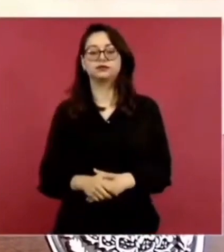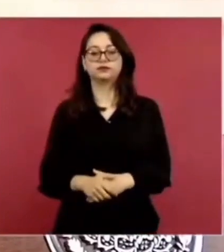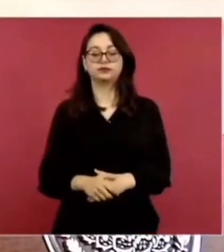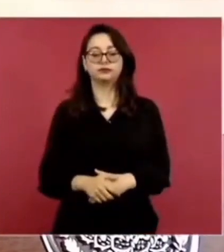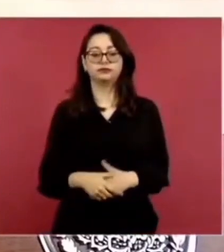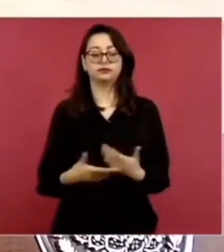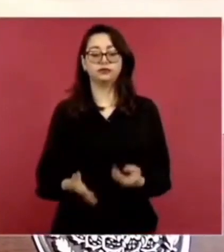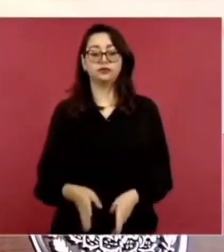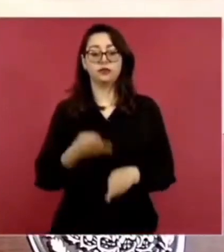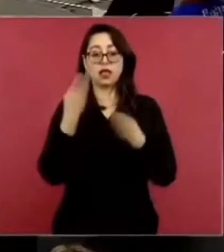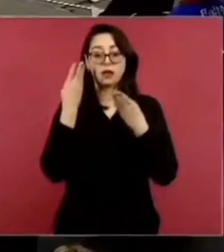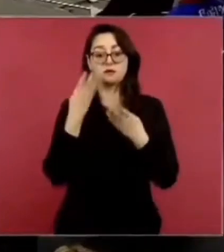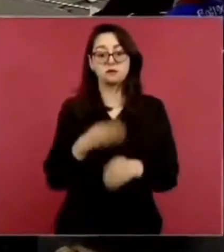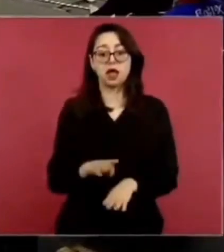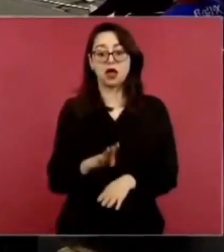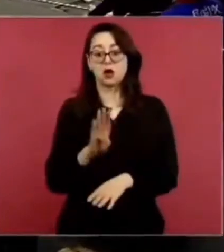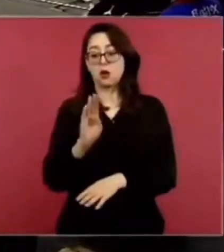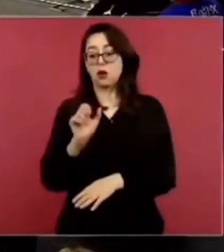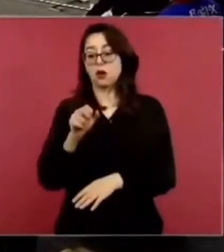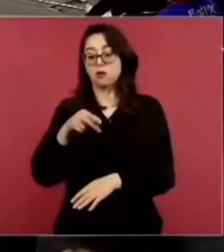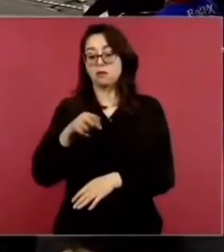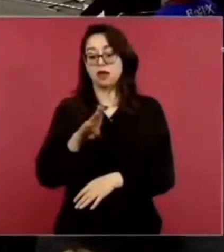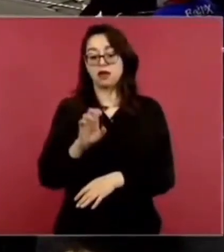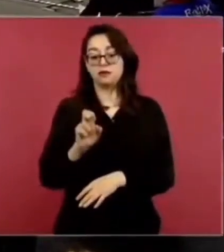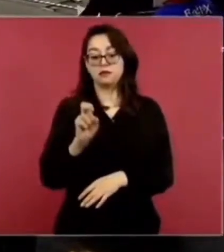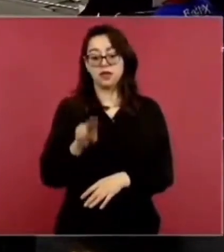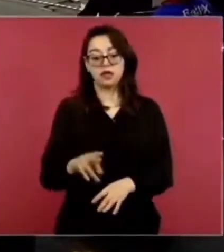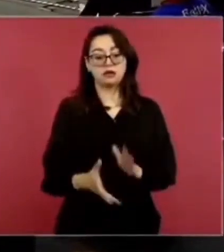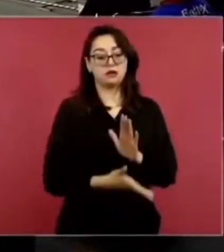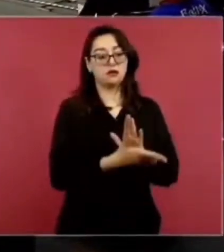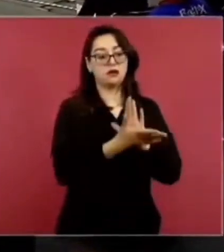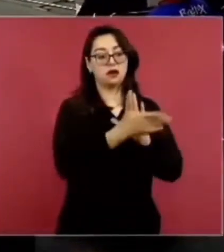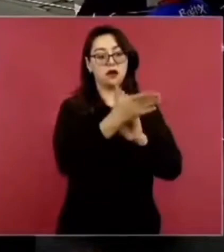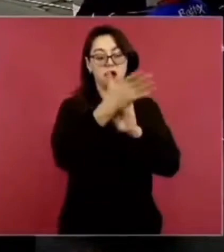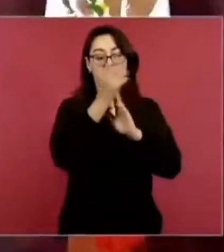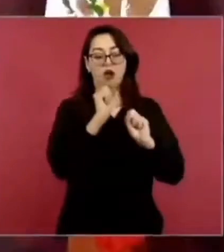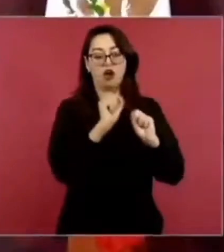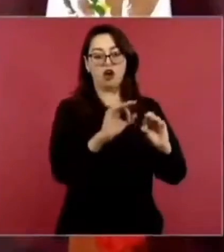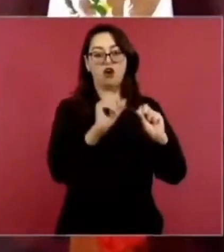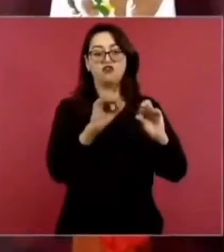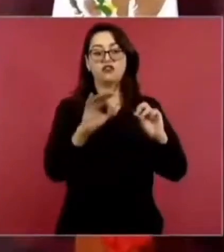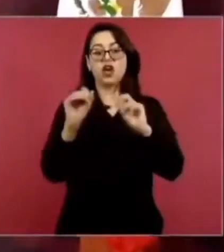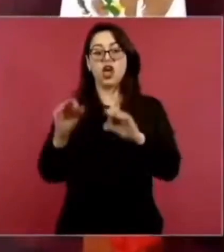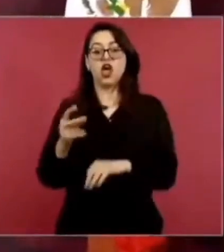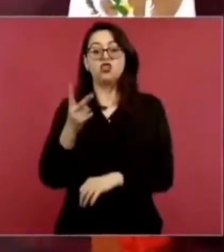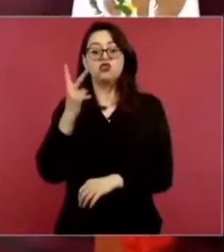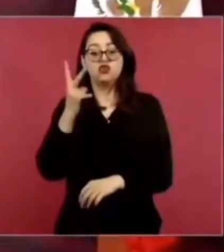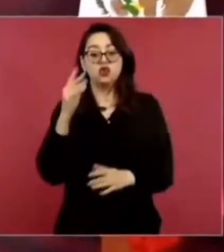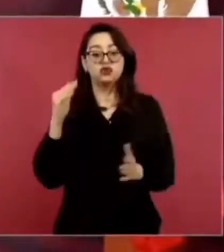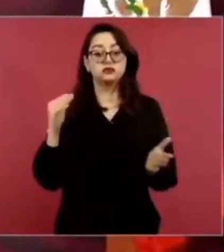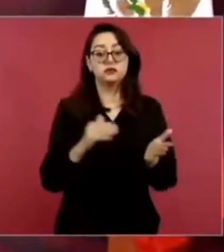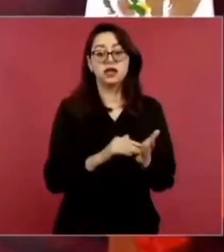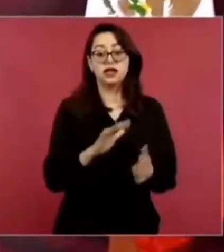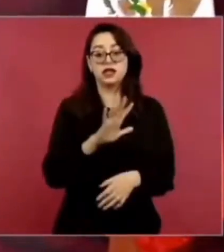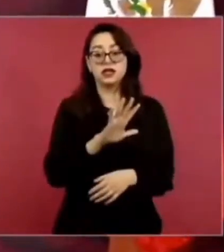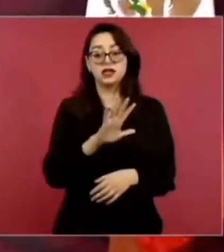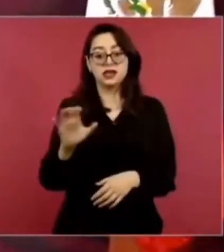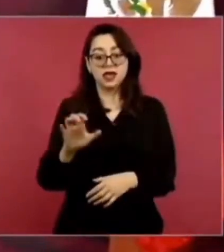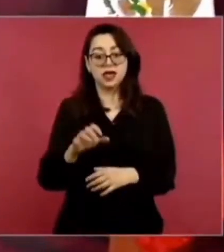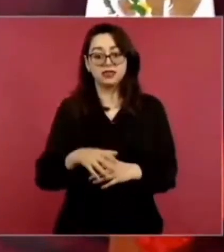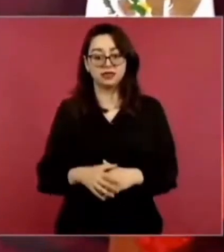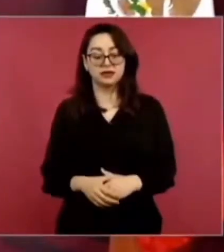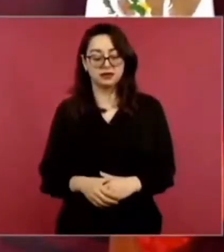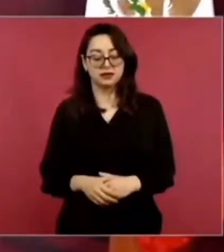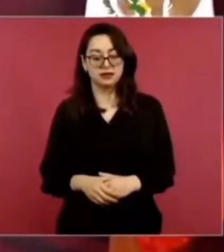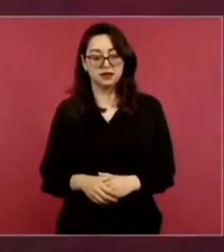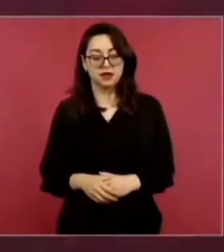2,500 sucursales del Banco del Bienestar. Gracias a eso, el Banco del